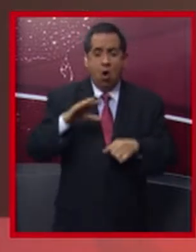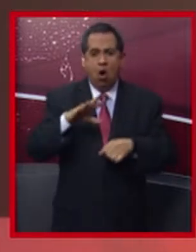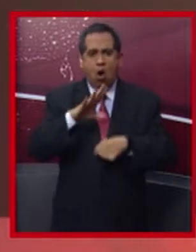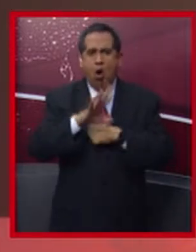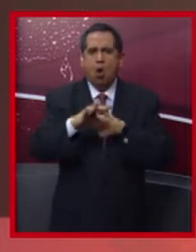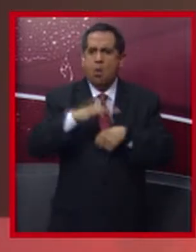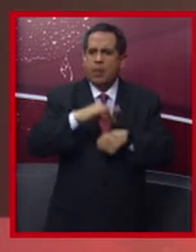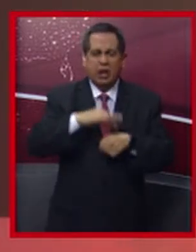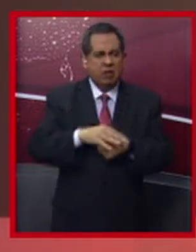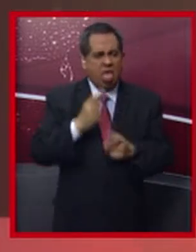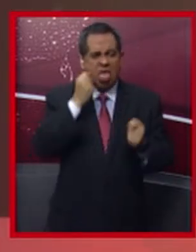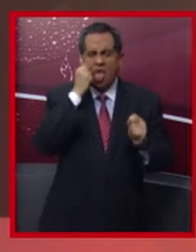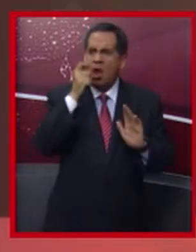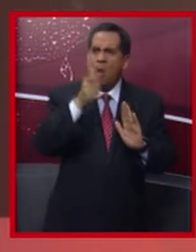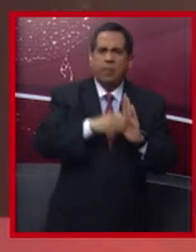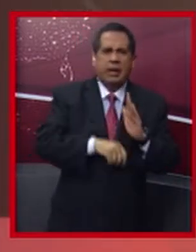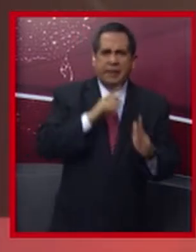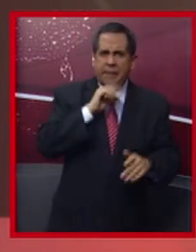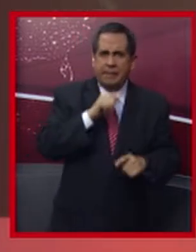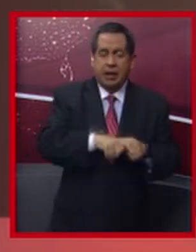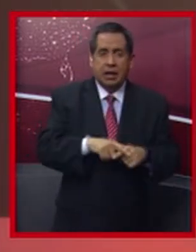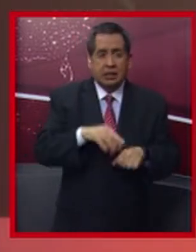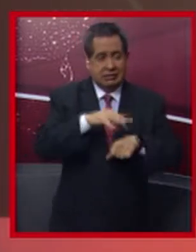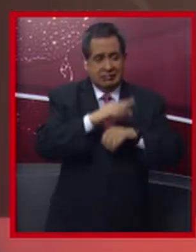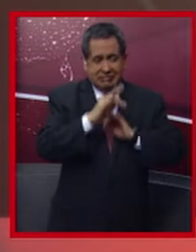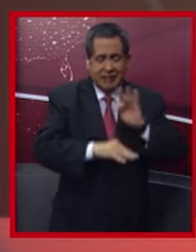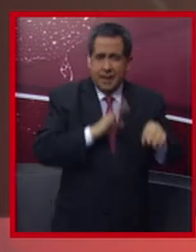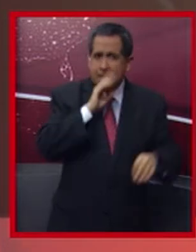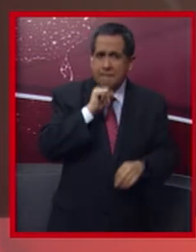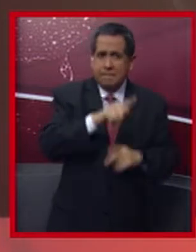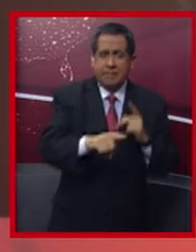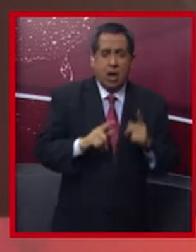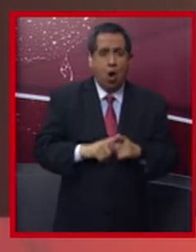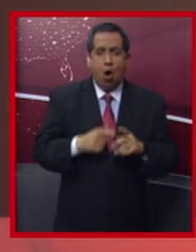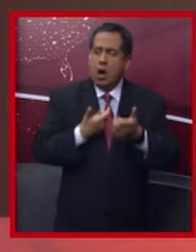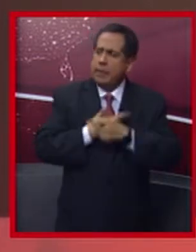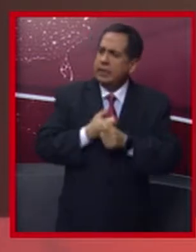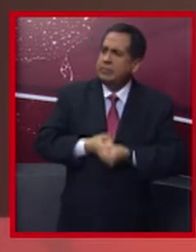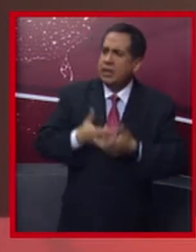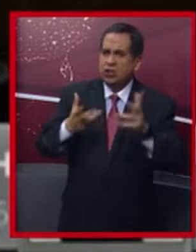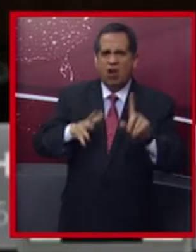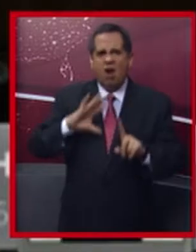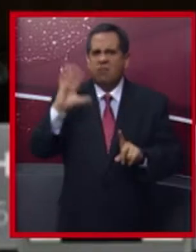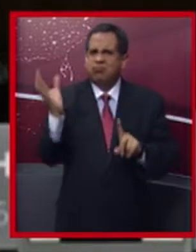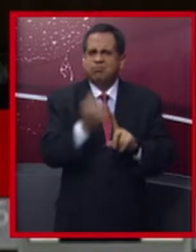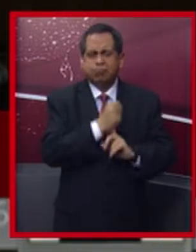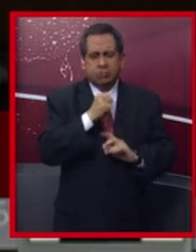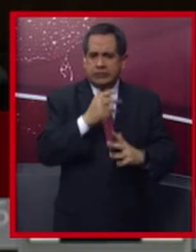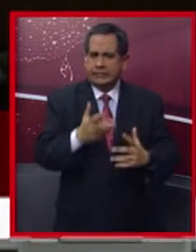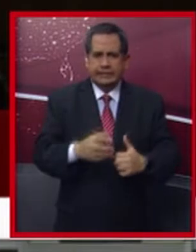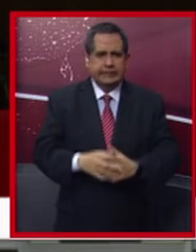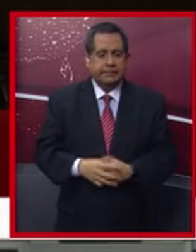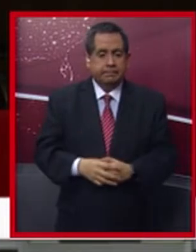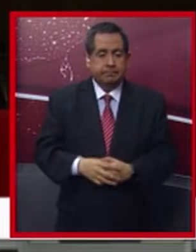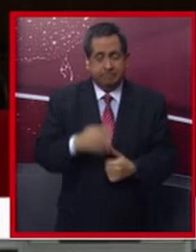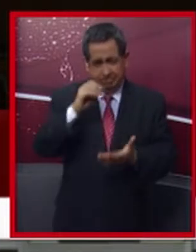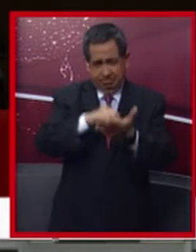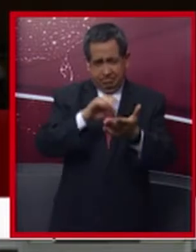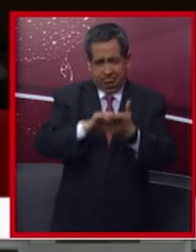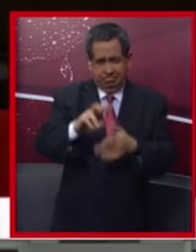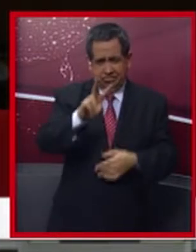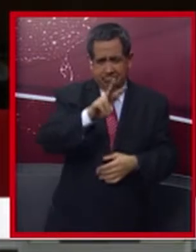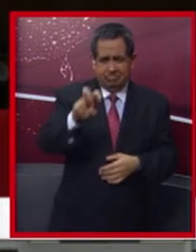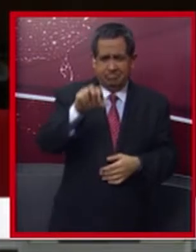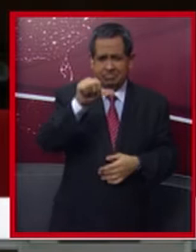indebida prestación de servicios médicos, detenciones ilegales y ataques a la libertad de expresión. Se registraron